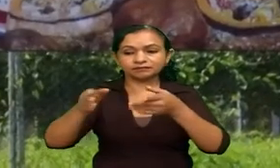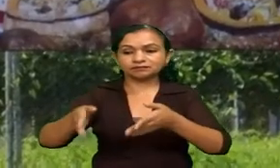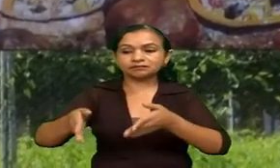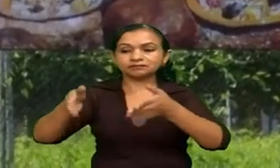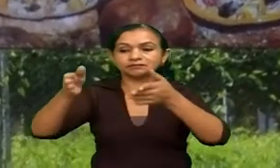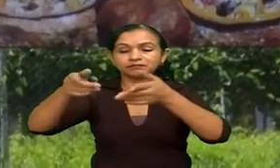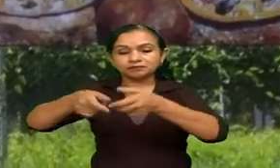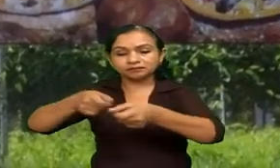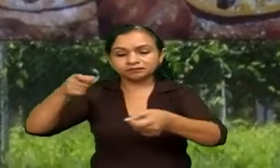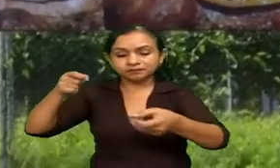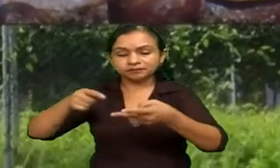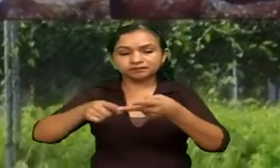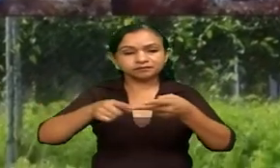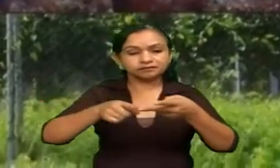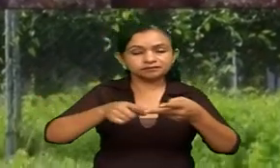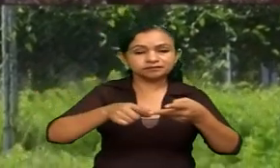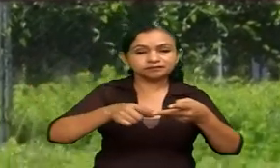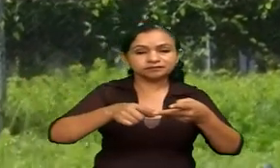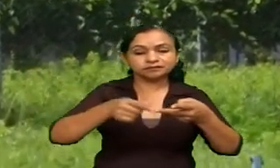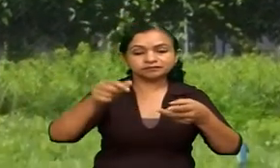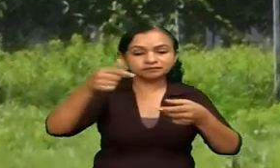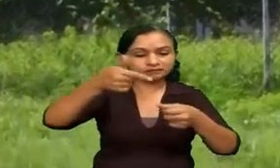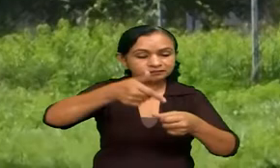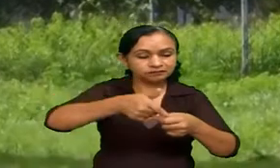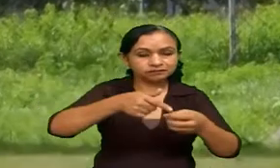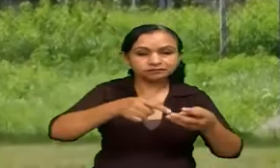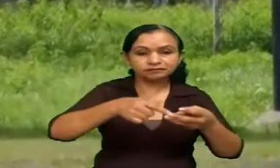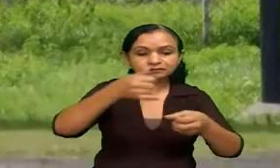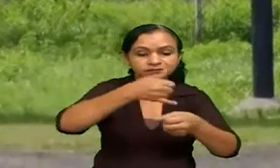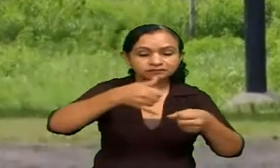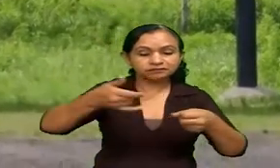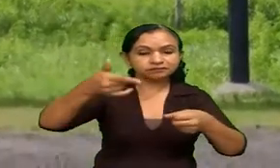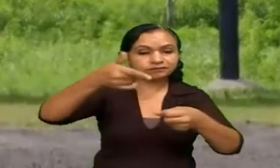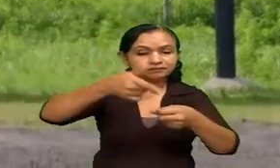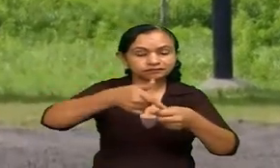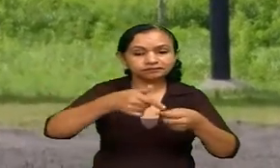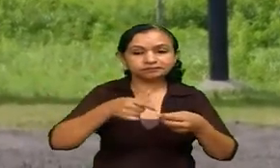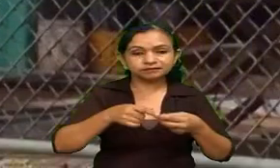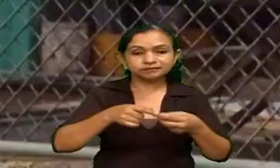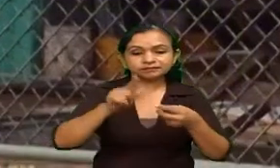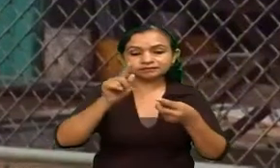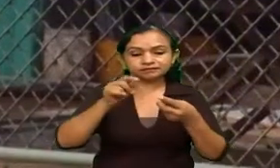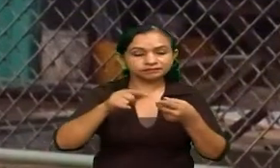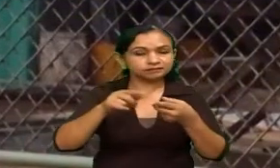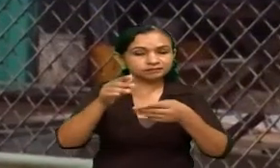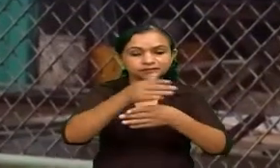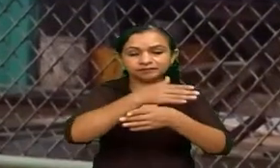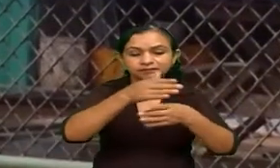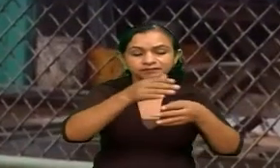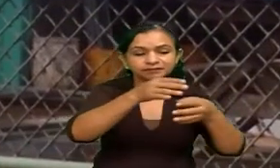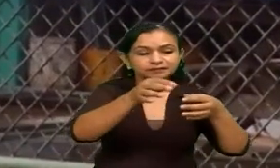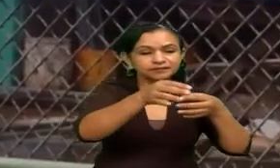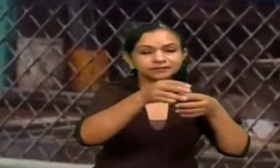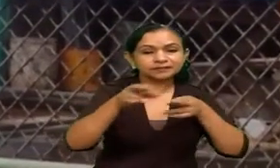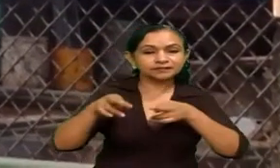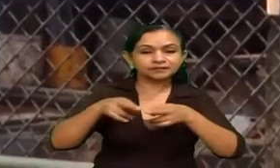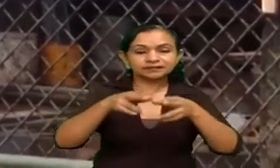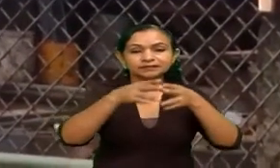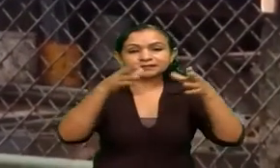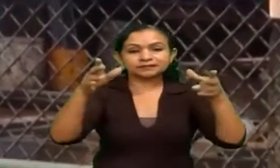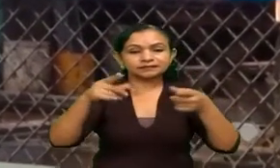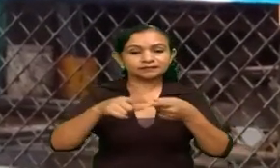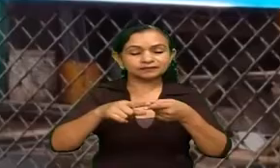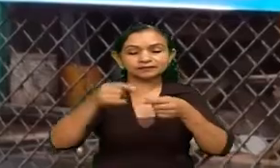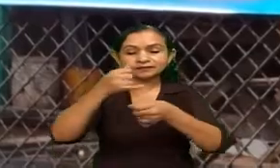búnker, Huaspán con plantas diésel, Corn Island con plantas diésel, Caraguala, Tabaponi, La Cruz del Río Grande, Little